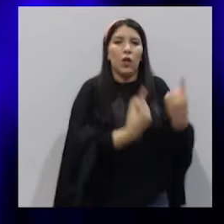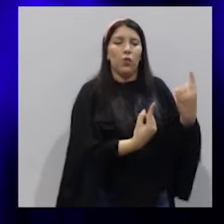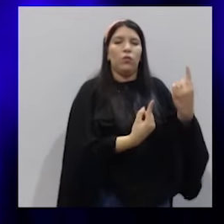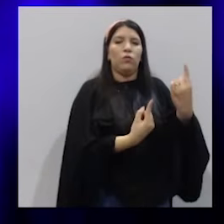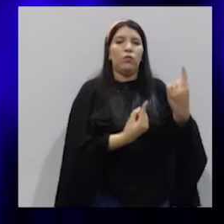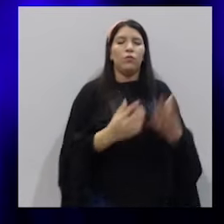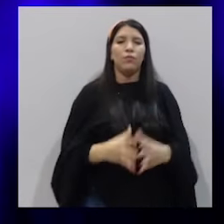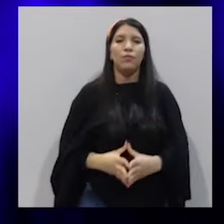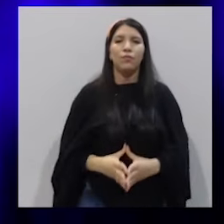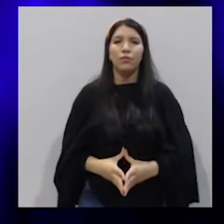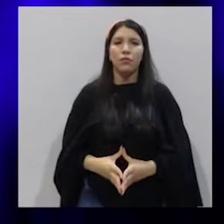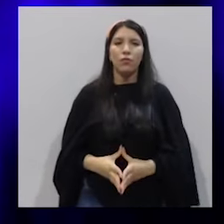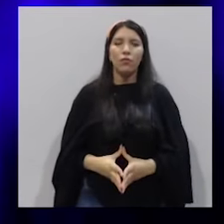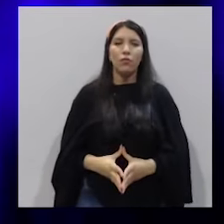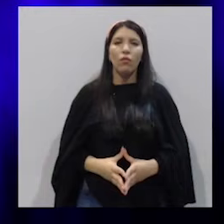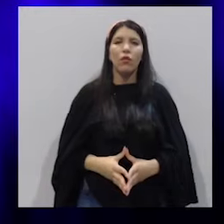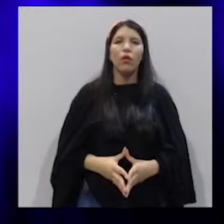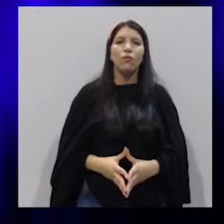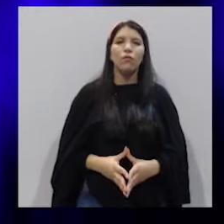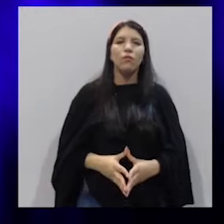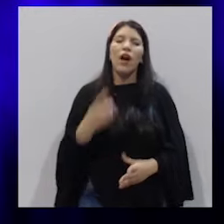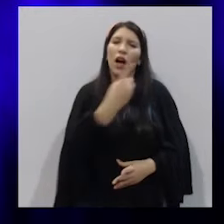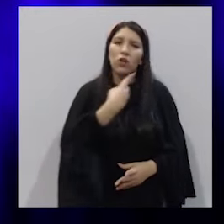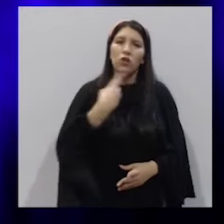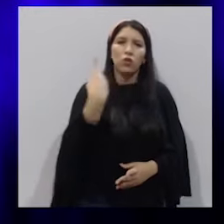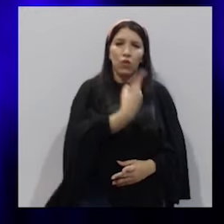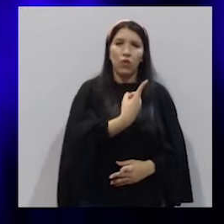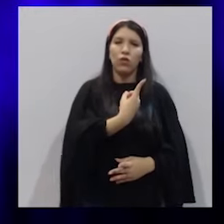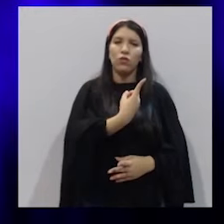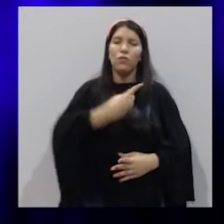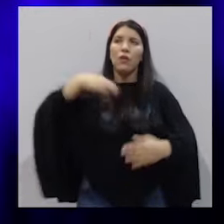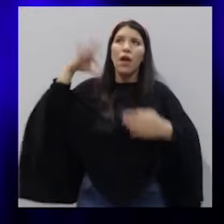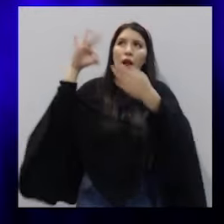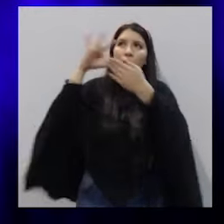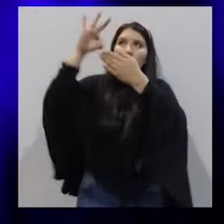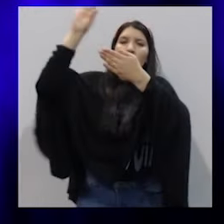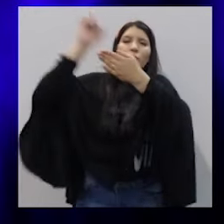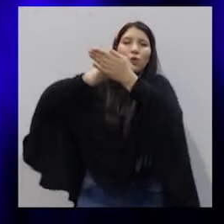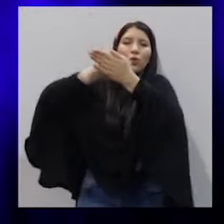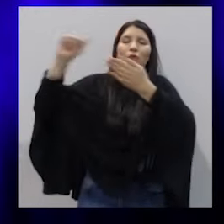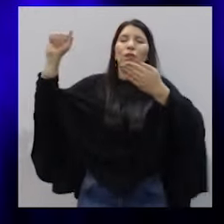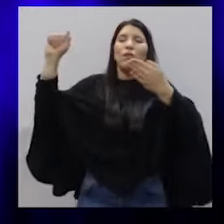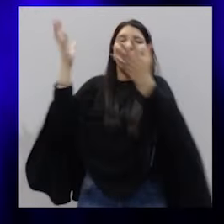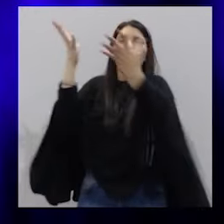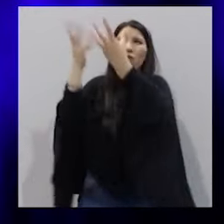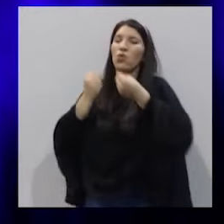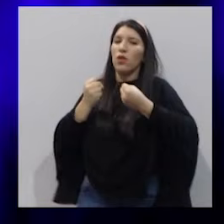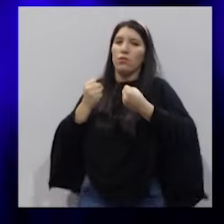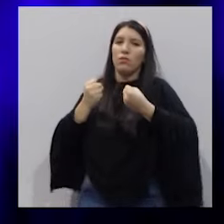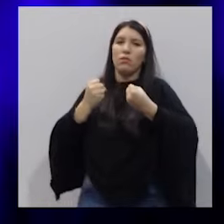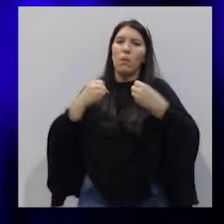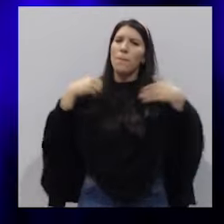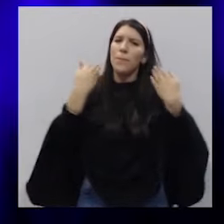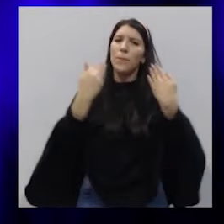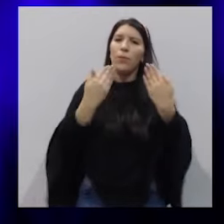ayude también a nosotros a cada uno de nosotros a que podamos ser hijos de dios